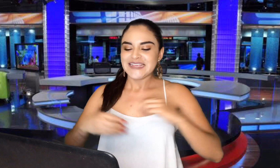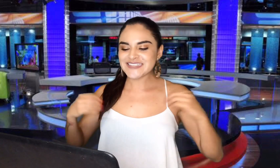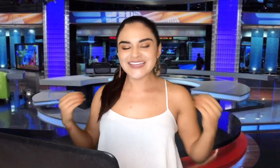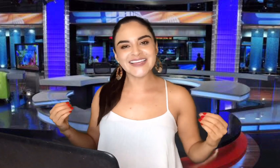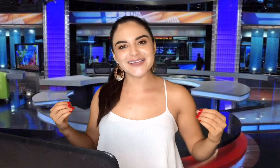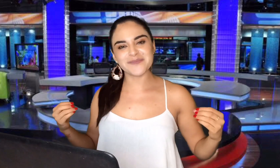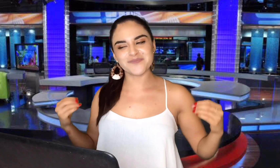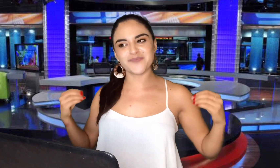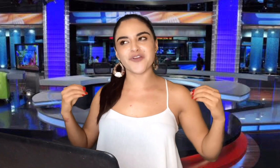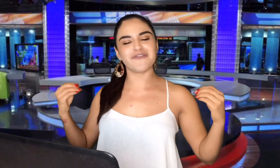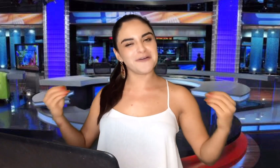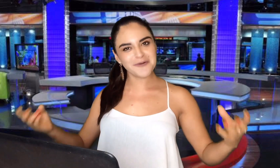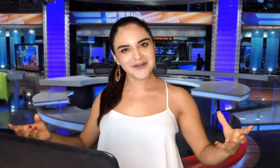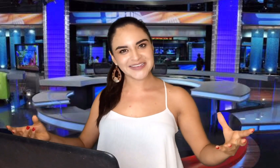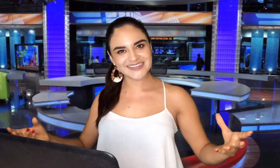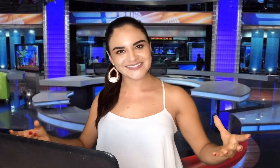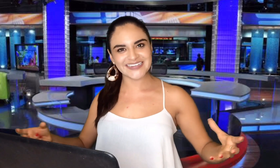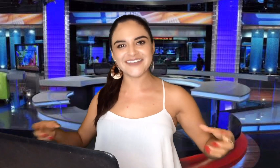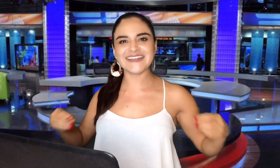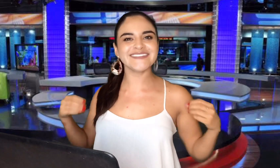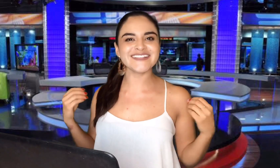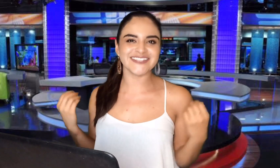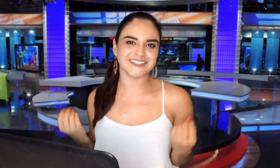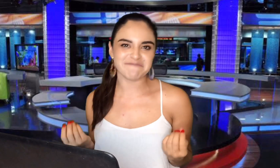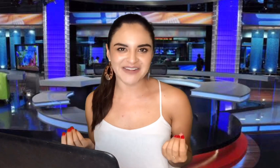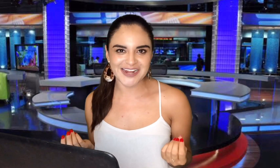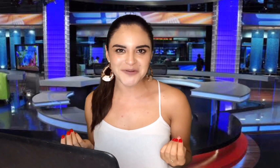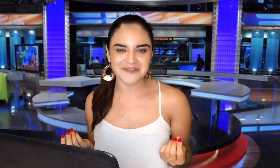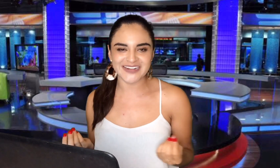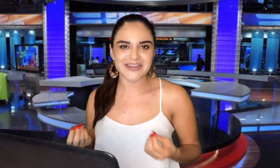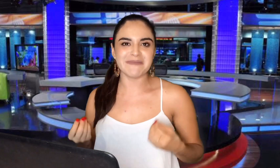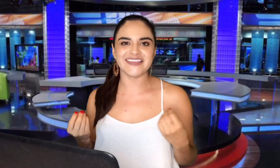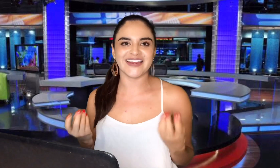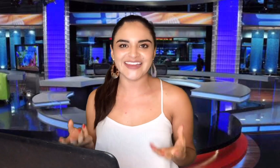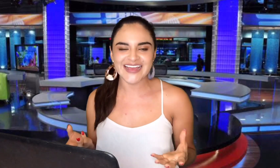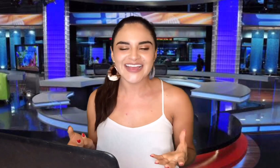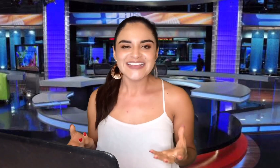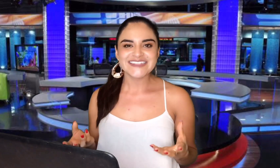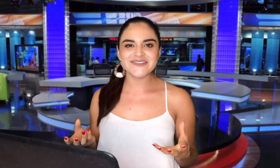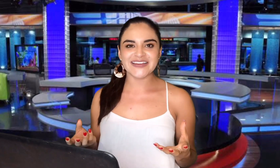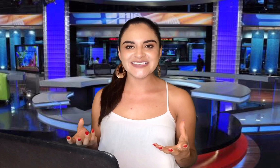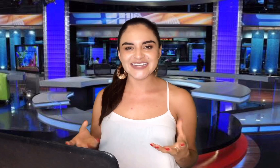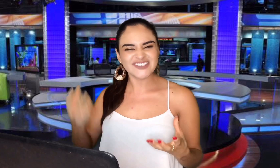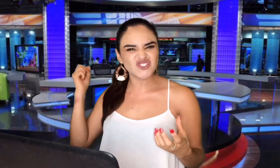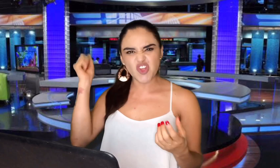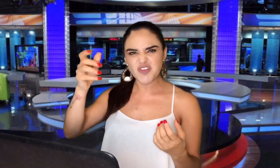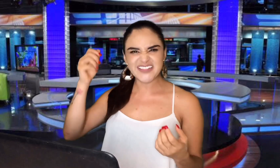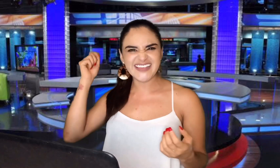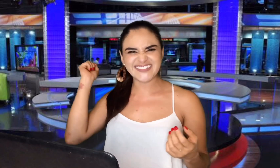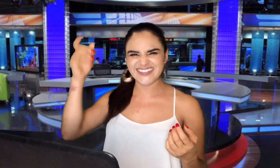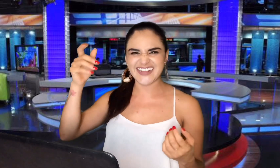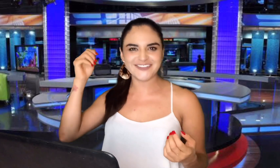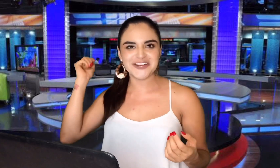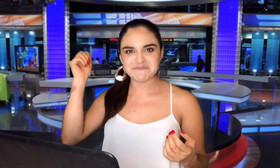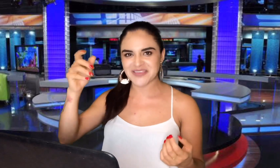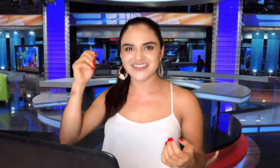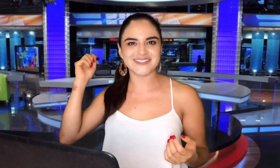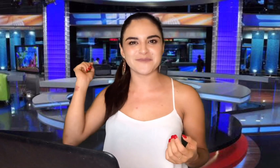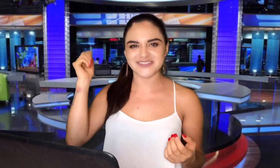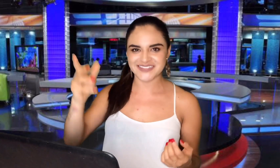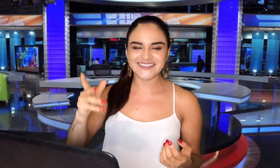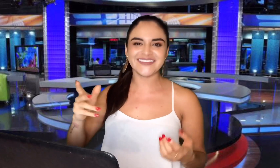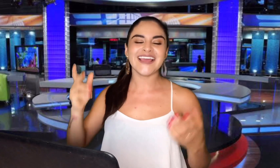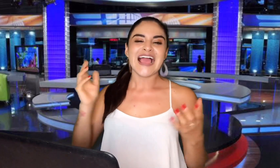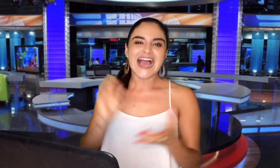y es que por favor gente levántense temprano a ver la mañanera si van a estar todo el día tirándole piedras